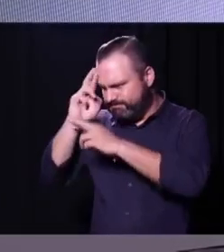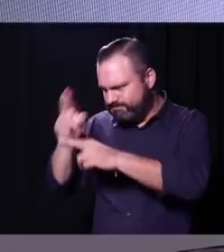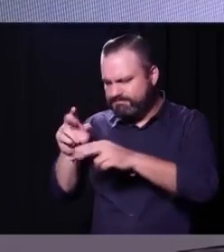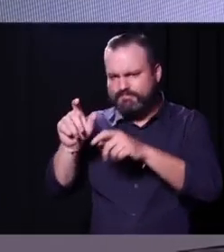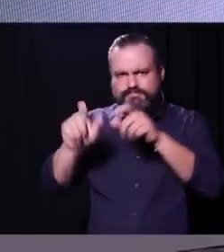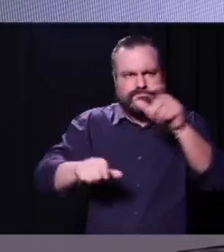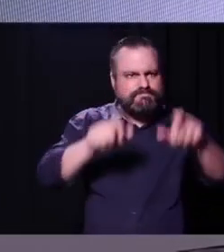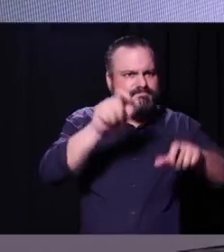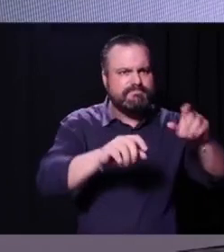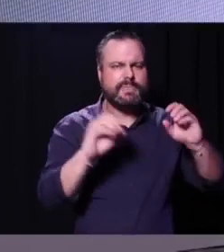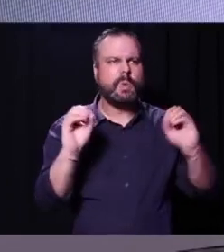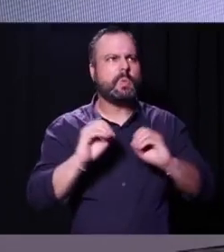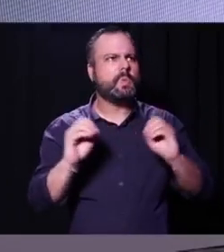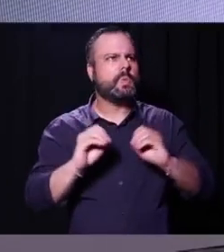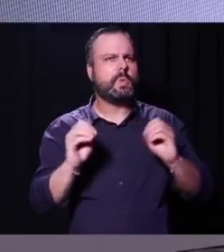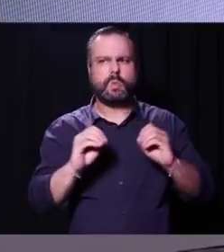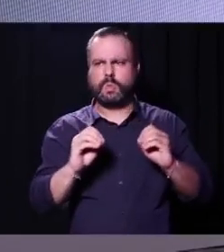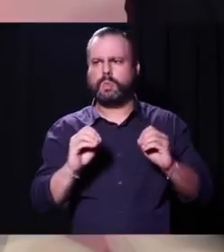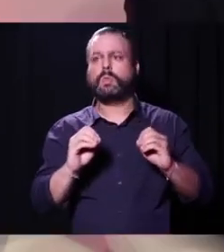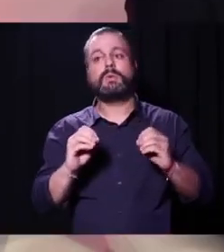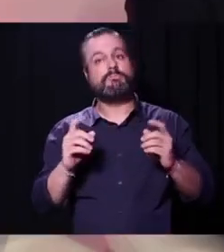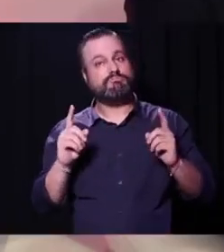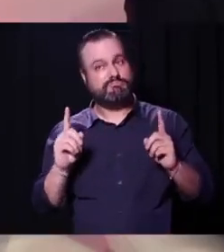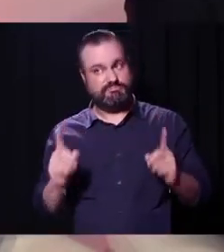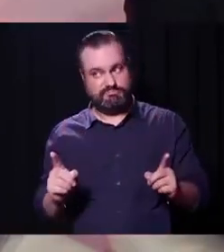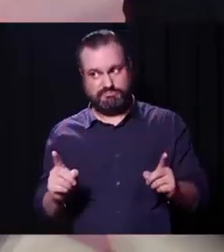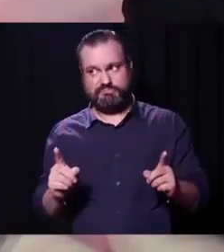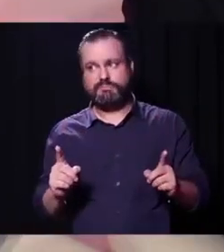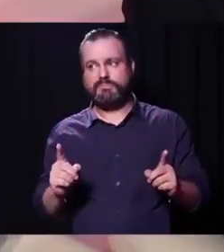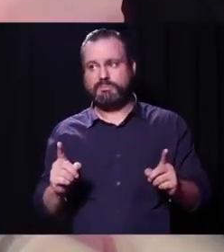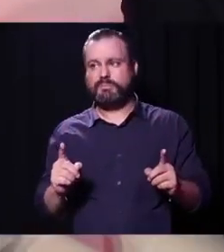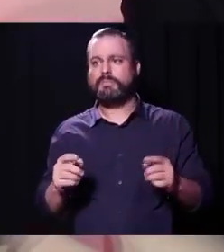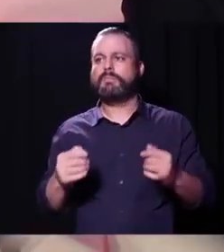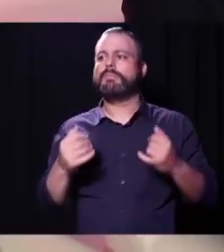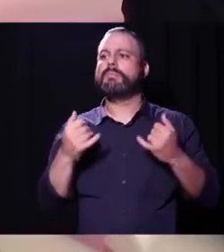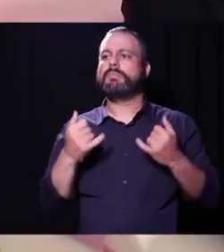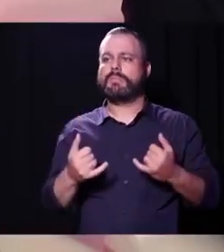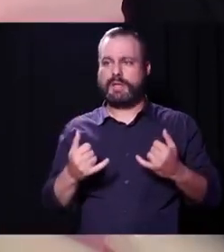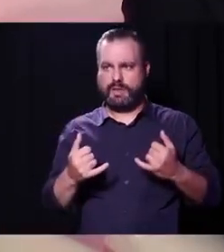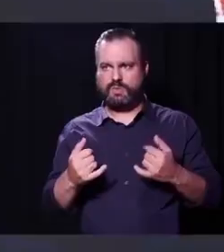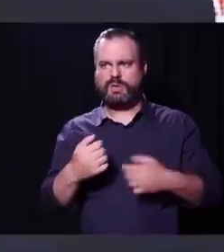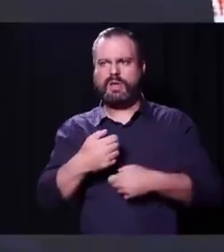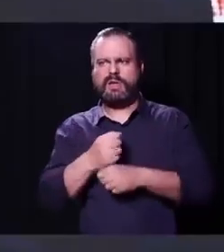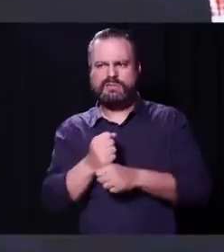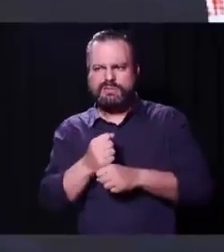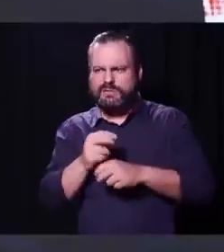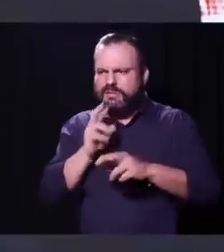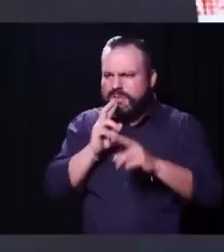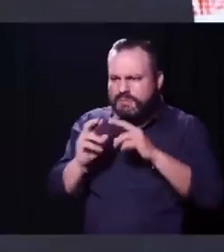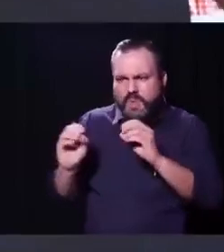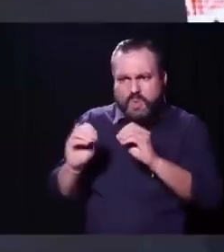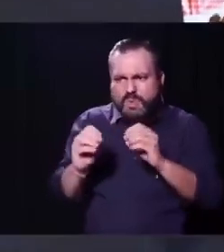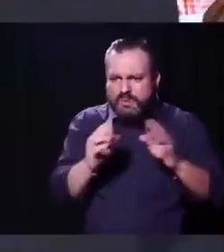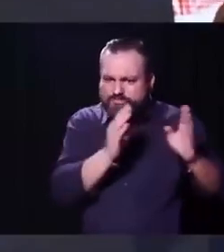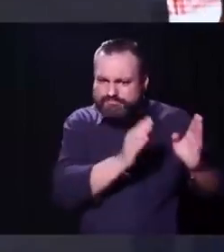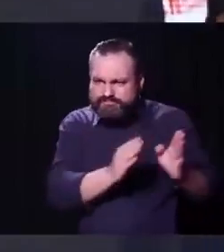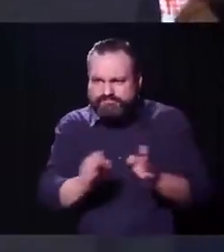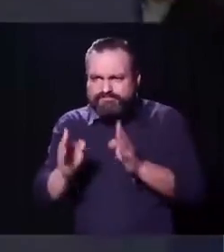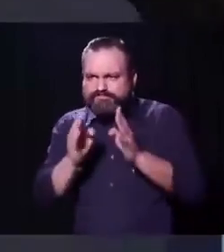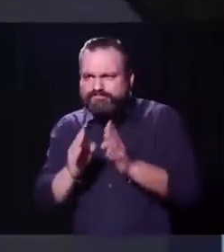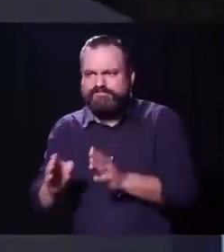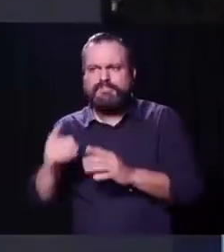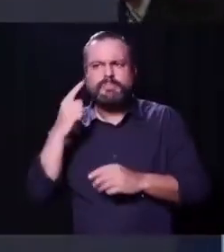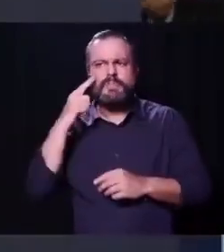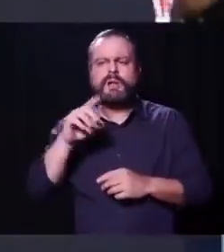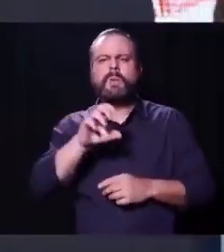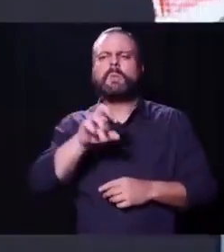con Colombia. En este momento hay una situación en Darío. Eso es una relación que es importante, no solamente porque es frontera, país fronterizo, Costa